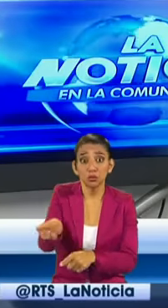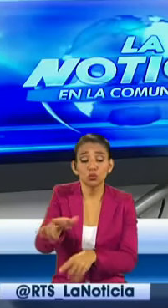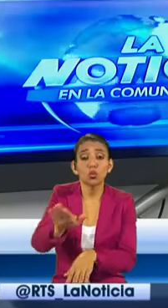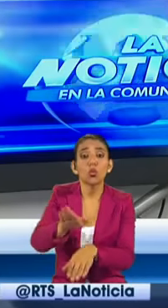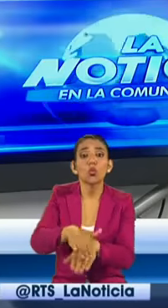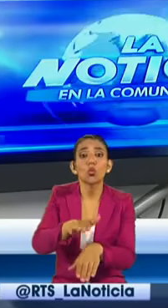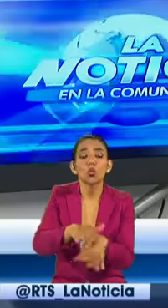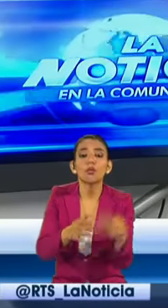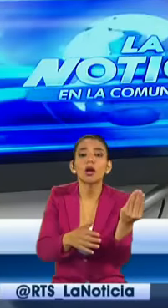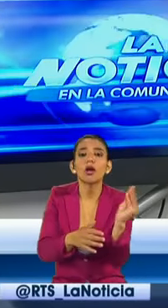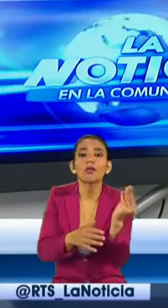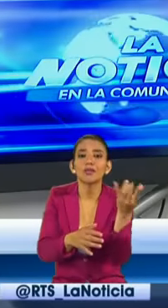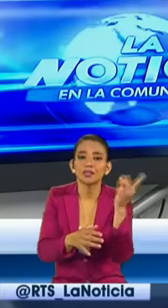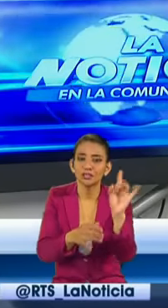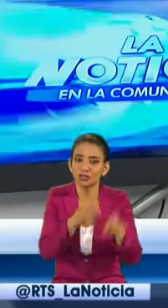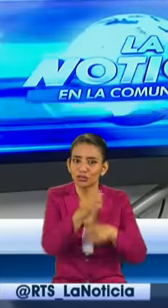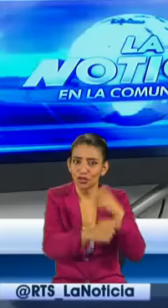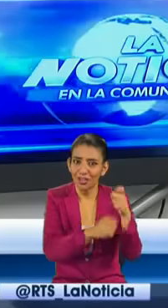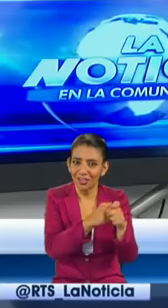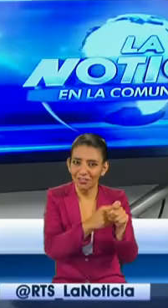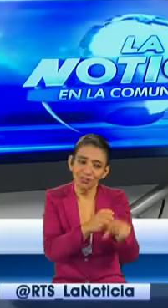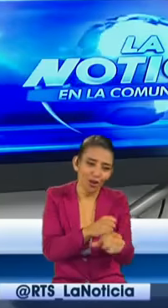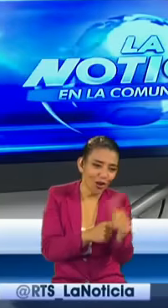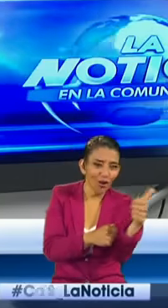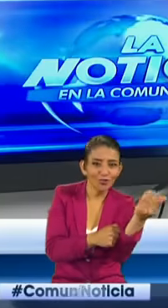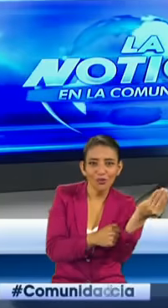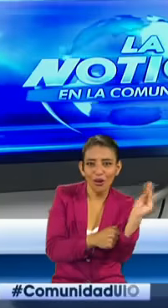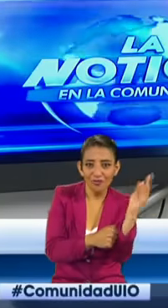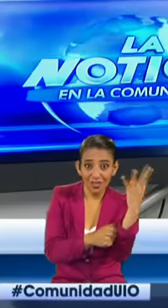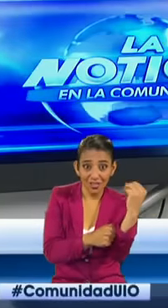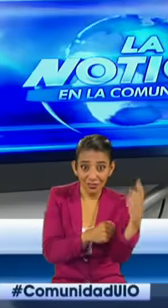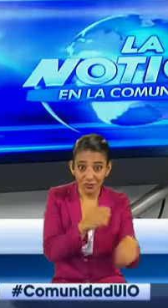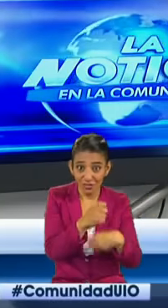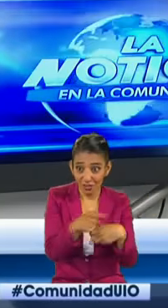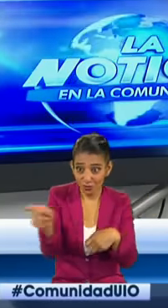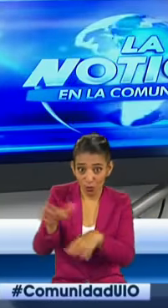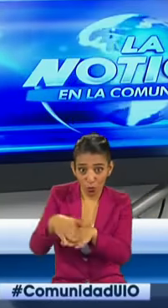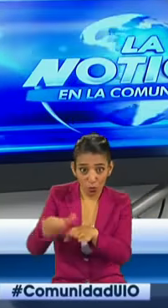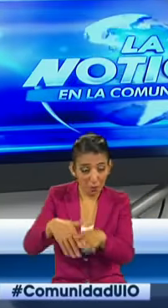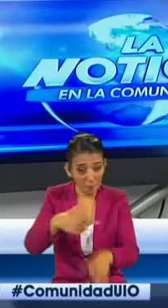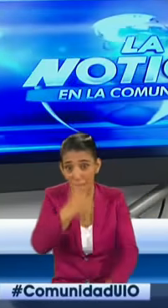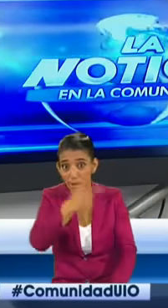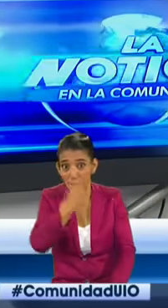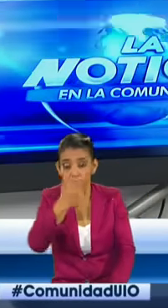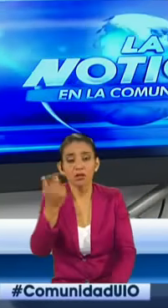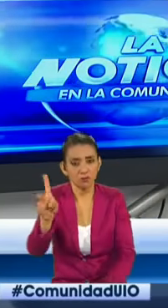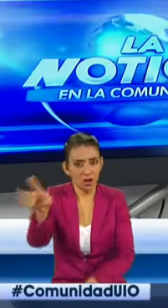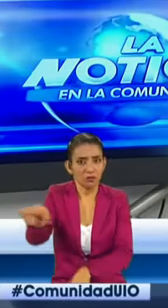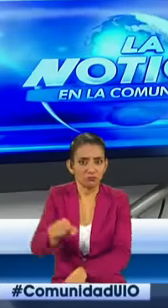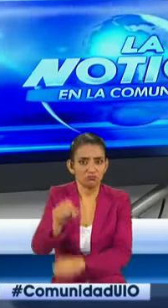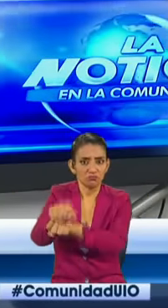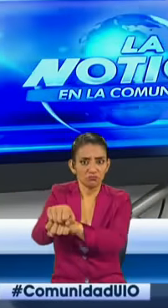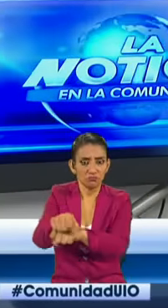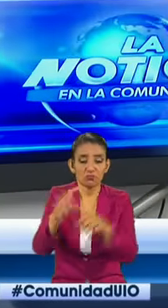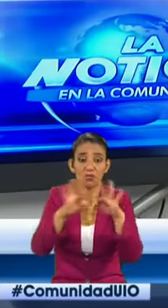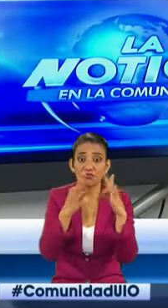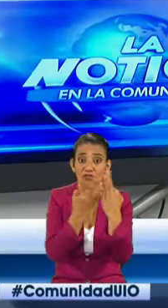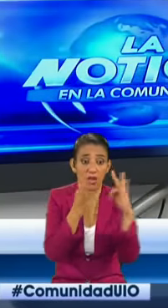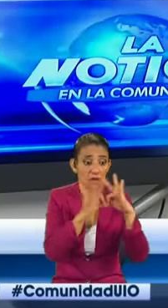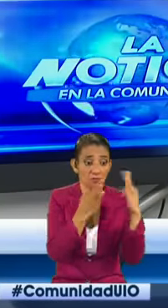asesinato de un joven de 18 años y de un adolescente de tan solo 14, registrado la semana pasada. Los familiares de ambas víctimas